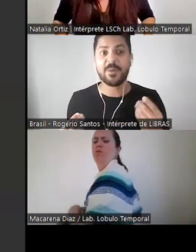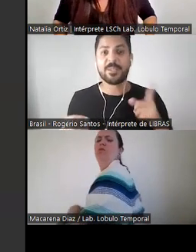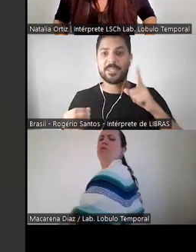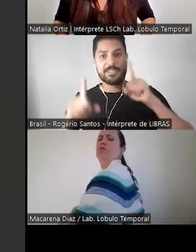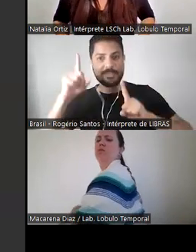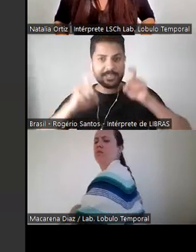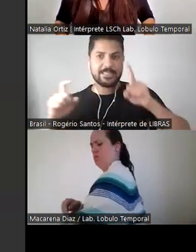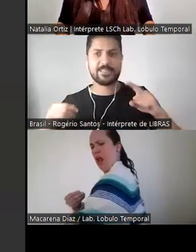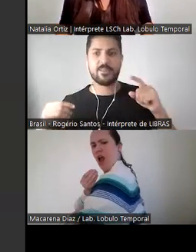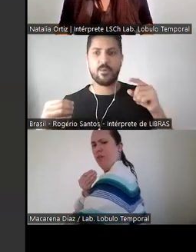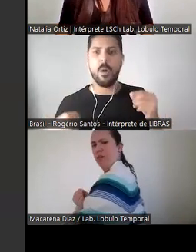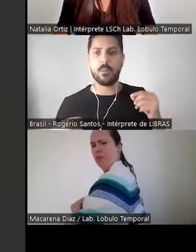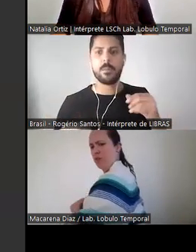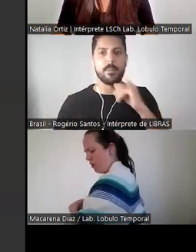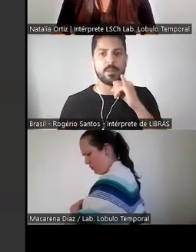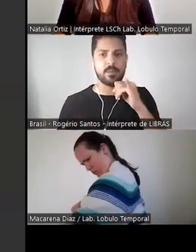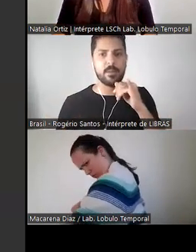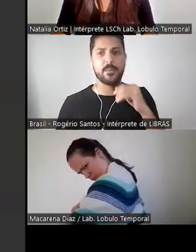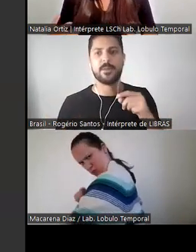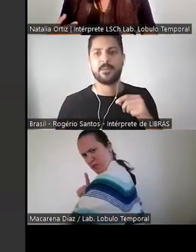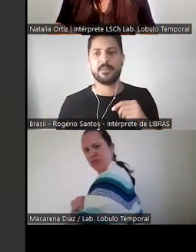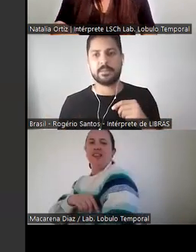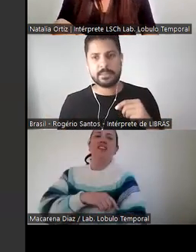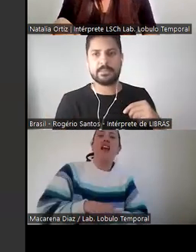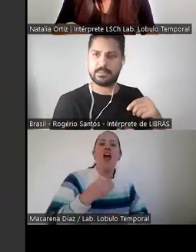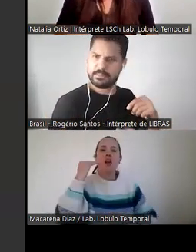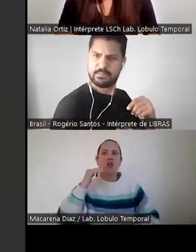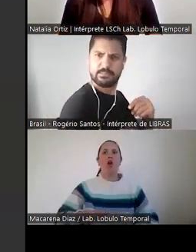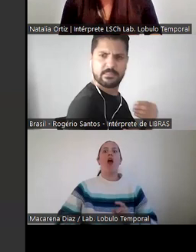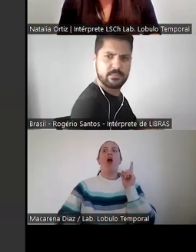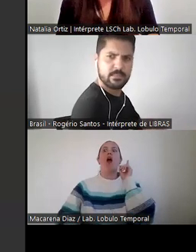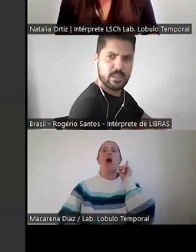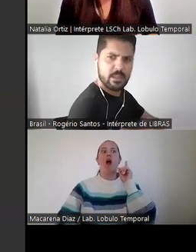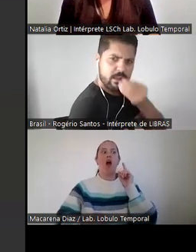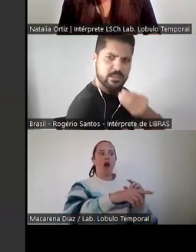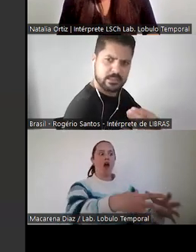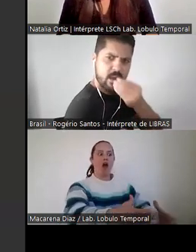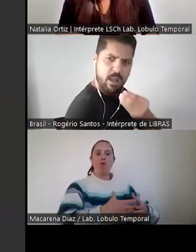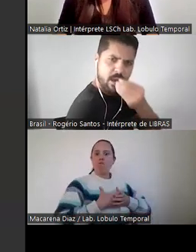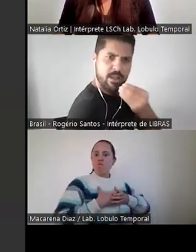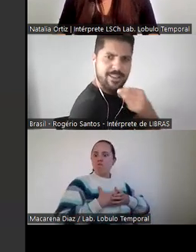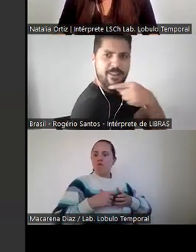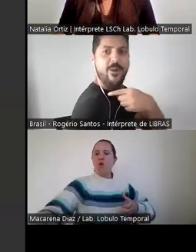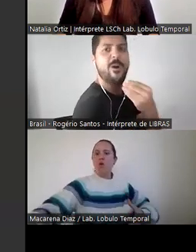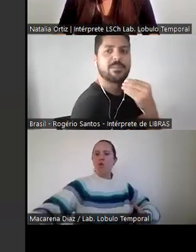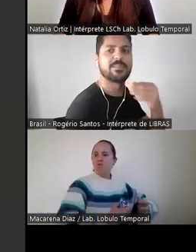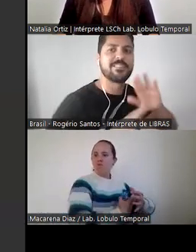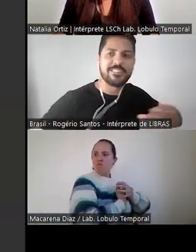enojo, cómo el perro, por ejemplo, enojado, va y se acerca a la comida, y el niño así